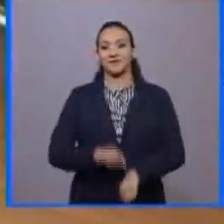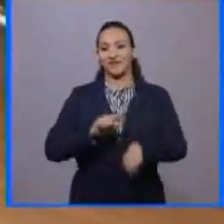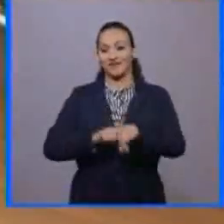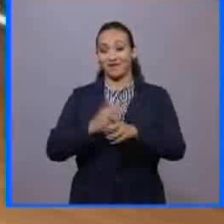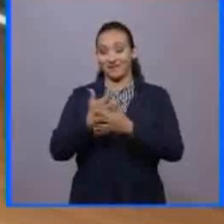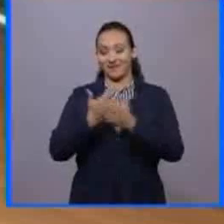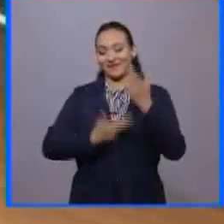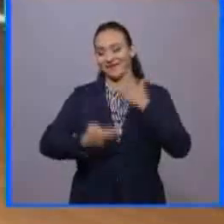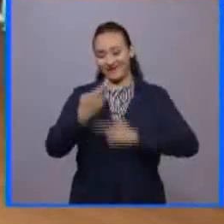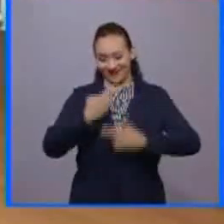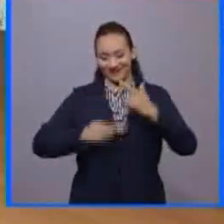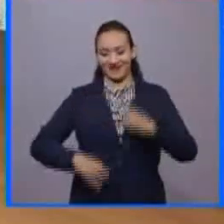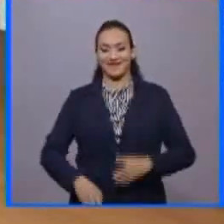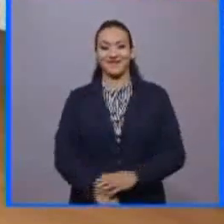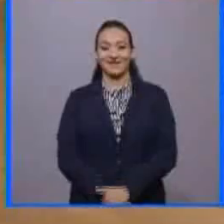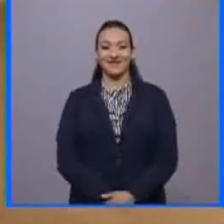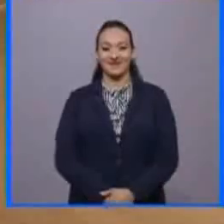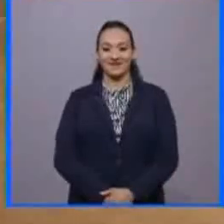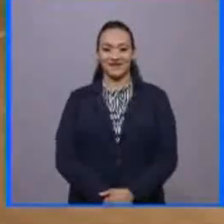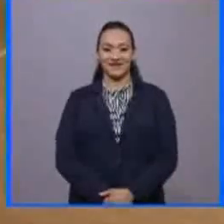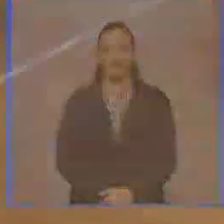Momento de una pausa, ya regresamos.